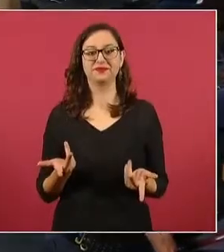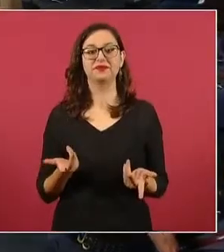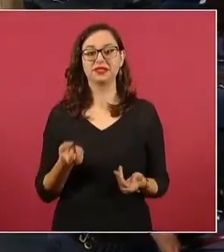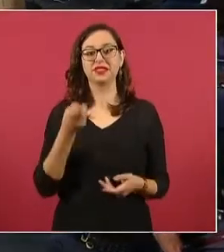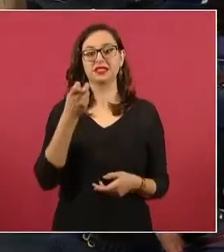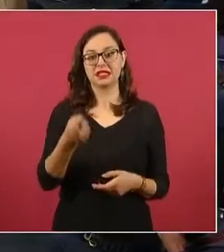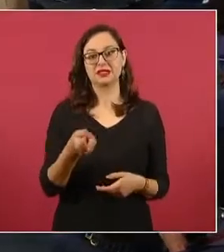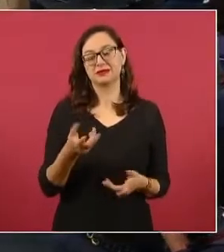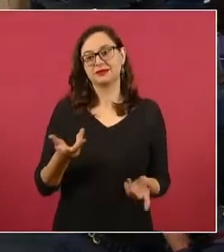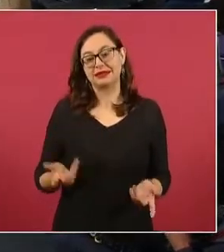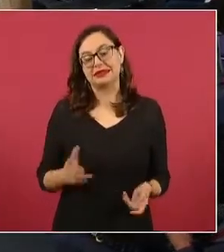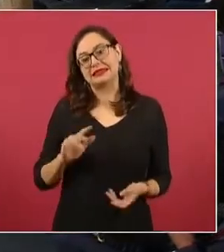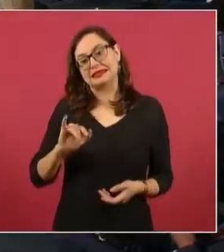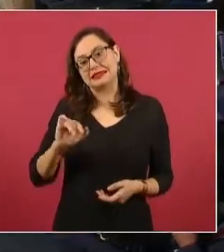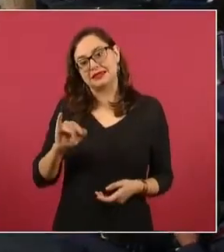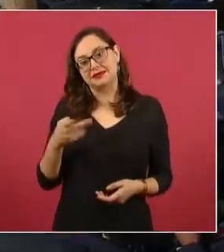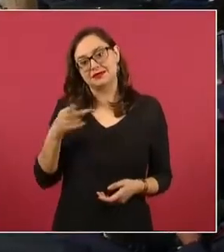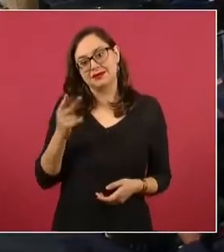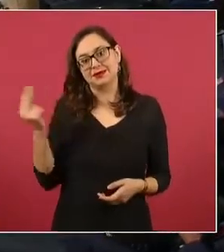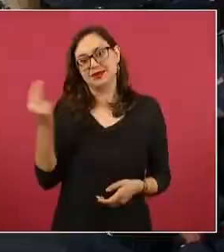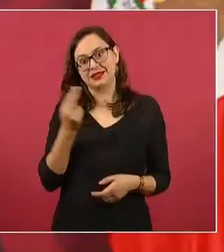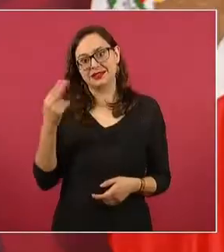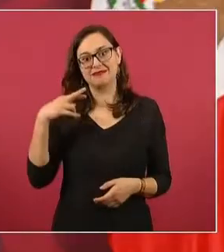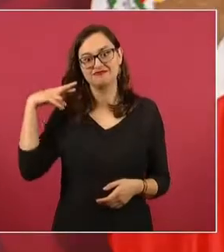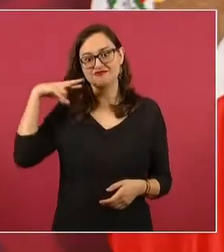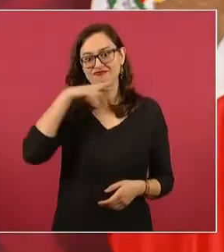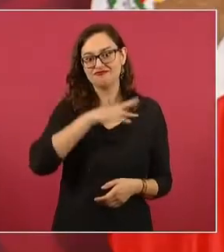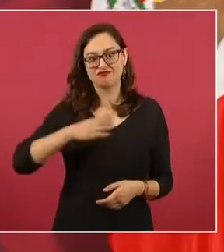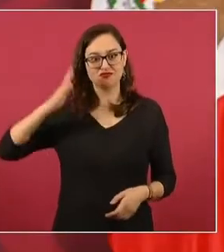hacer menos tiempo en las carreteras,